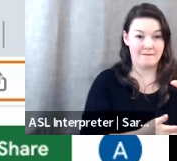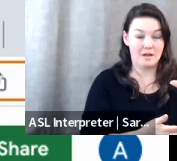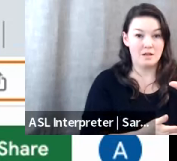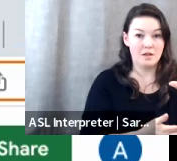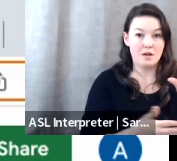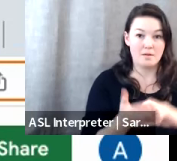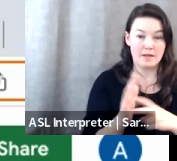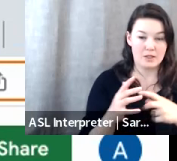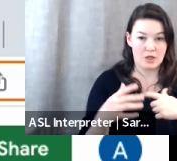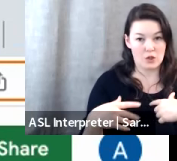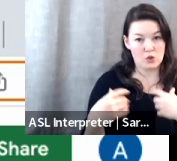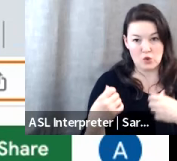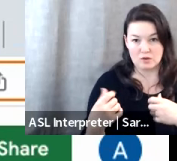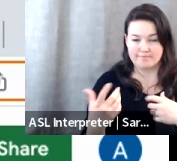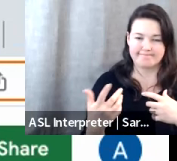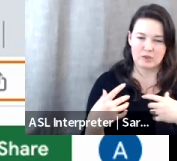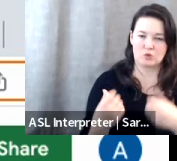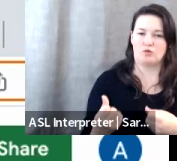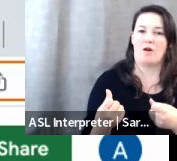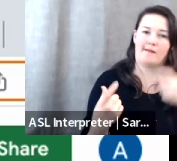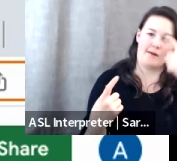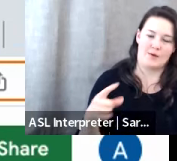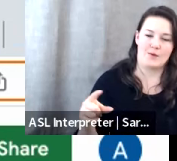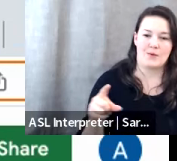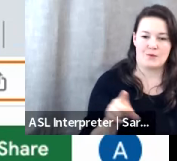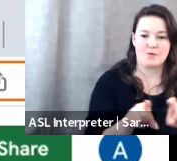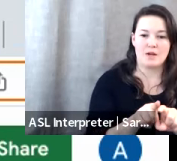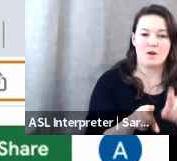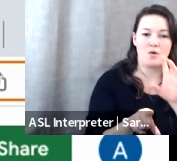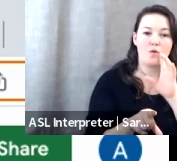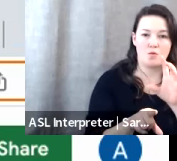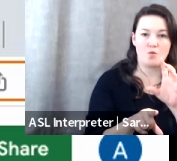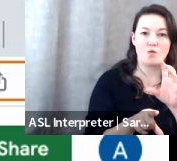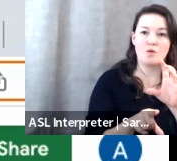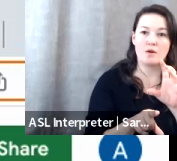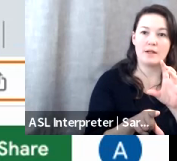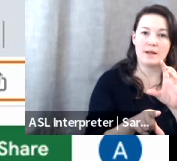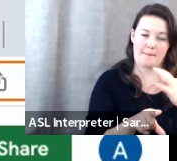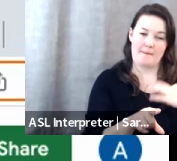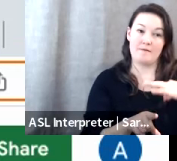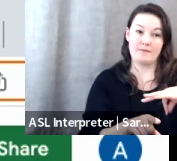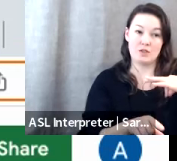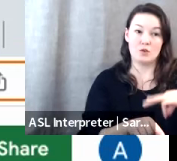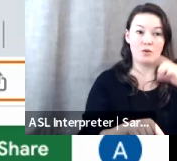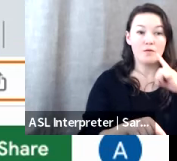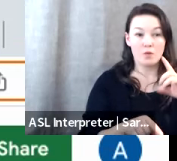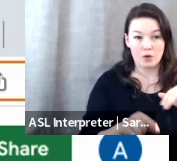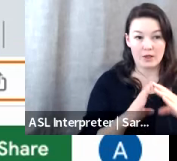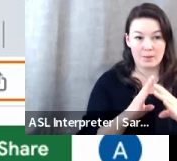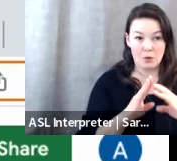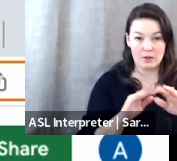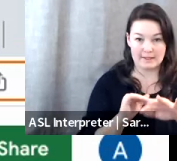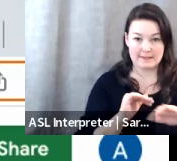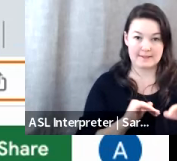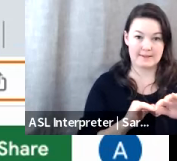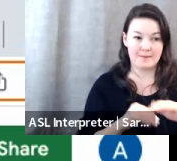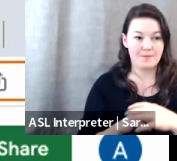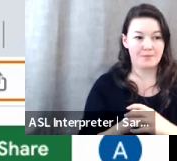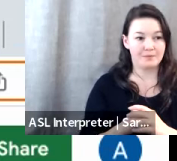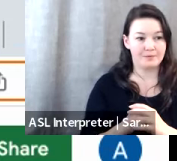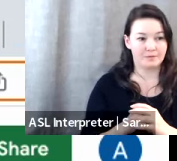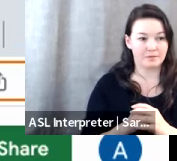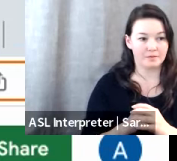impactful proposal for hardest hit COVID communities. Entonces, para los que no pueden ver la pantalla entera, yo les explico cuál es